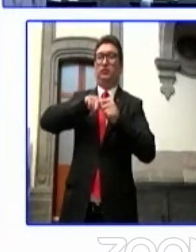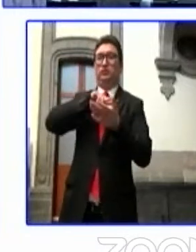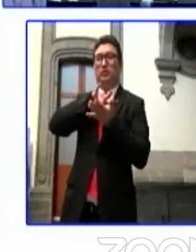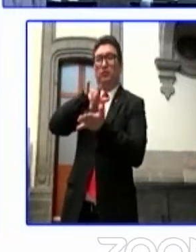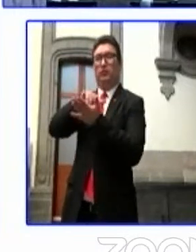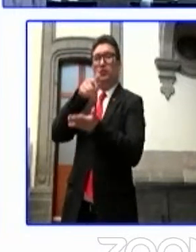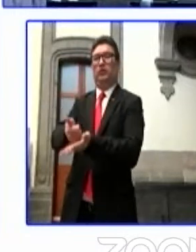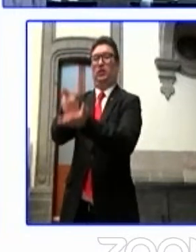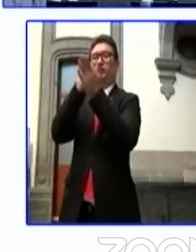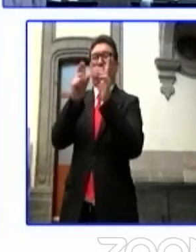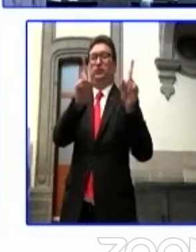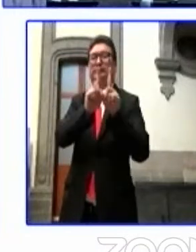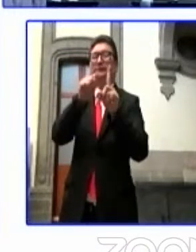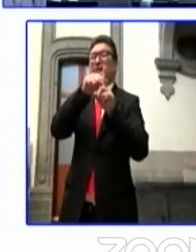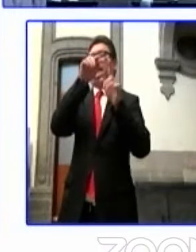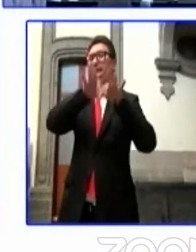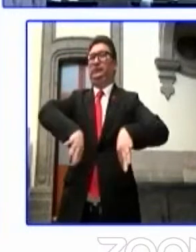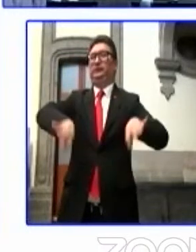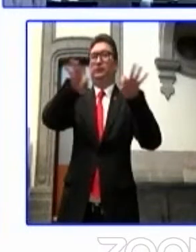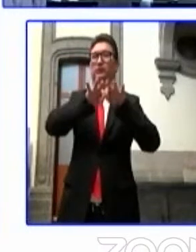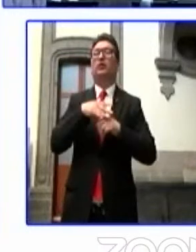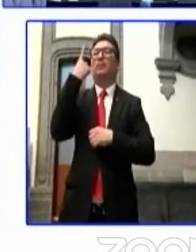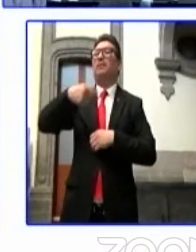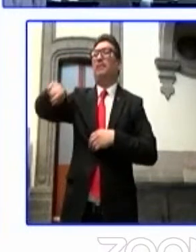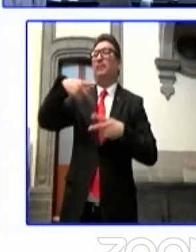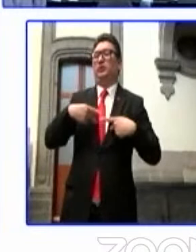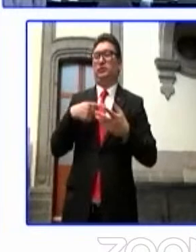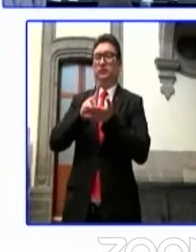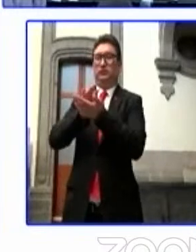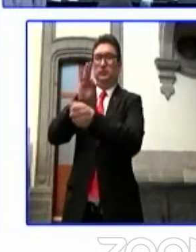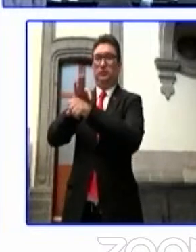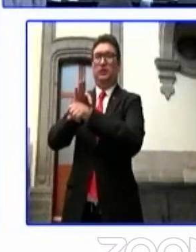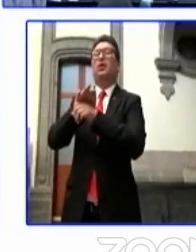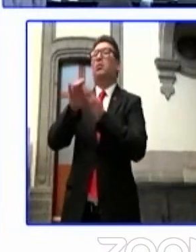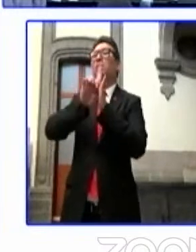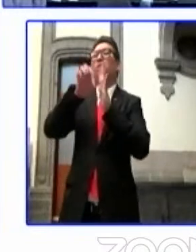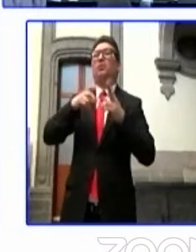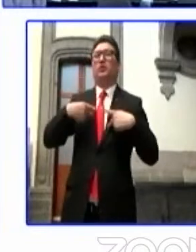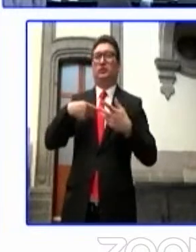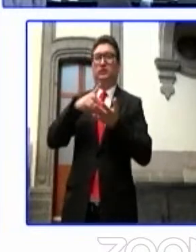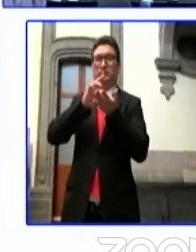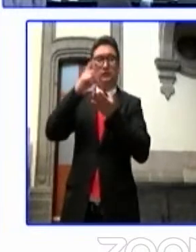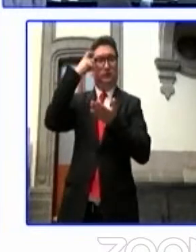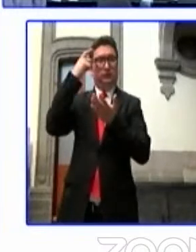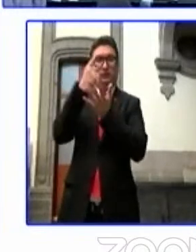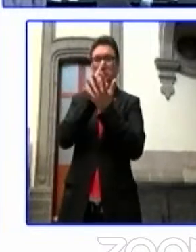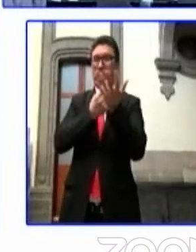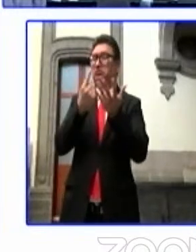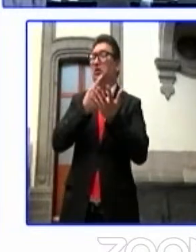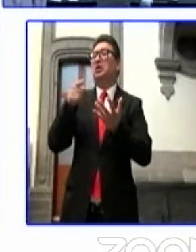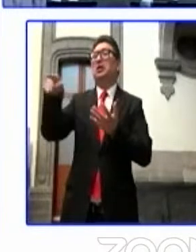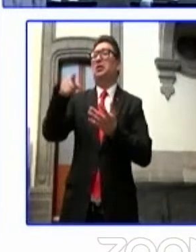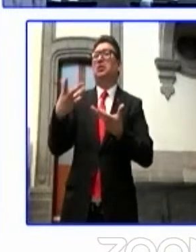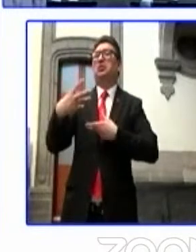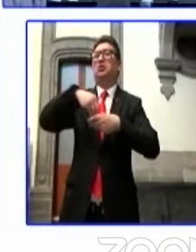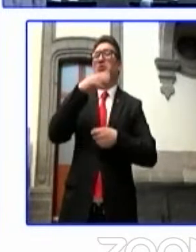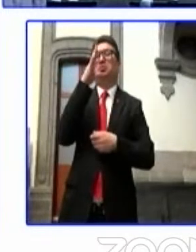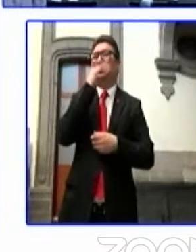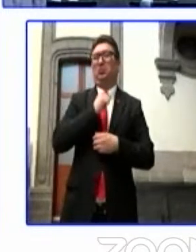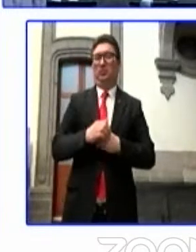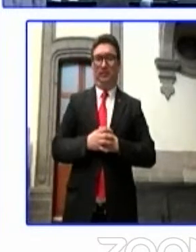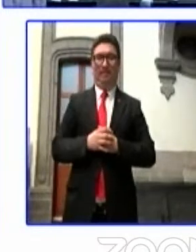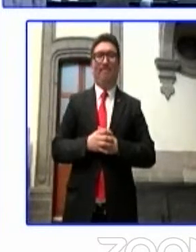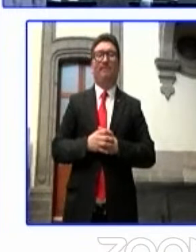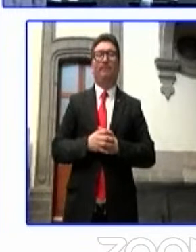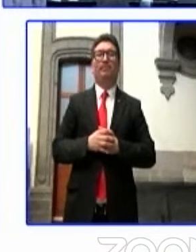figura importantísima para las personas con discapacidad psicosocial e intelectual, no se va a poder incluir en la comunidad. Y